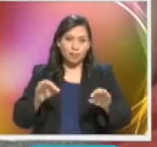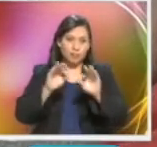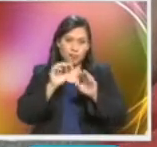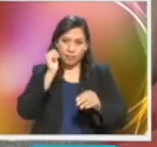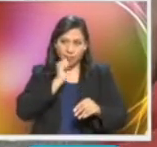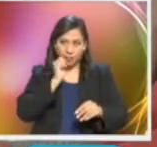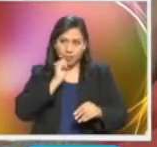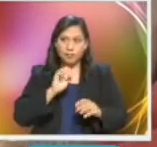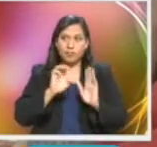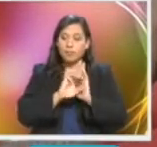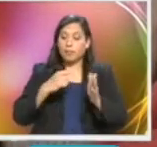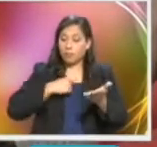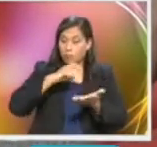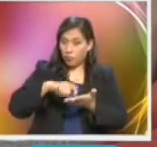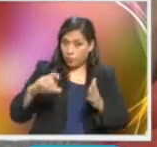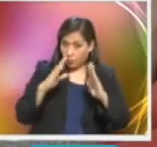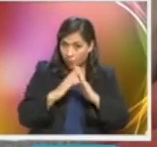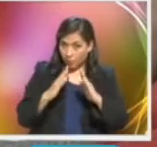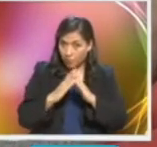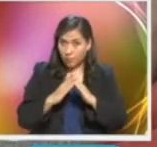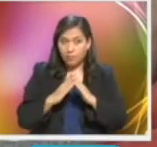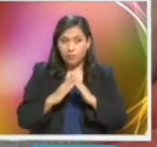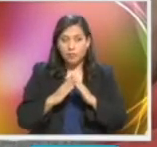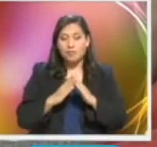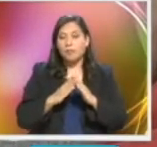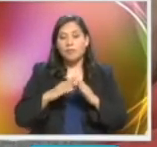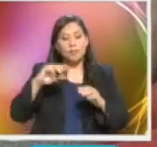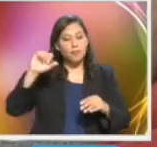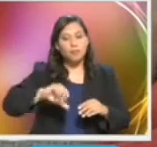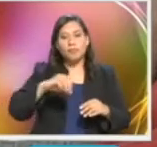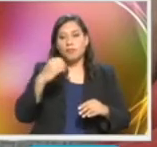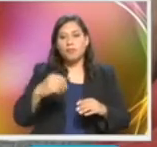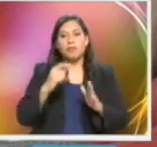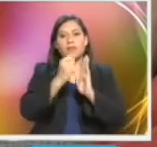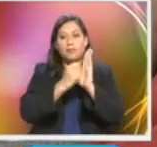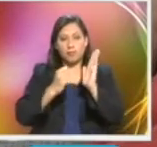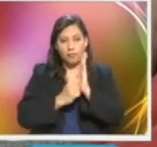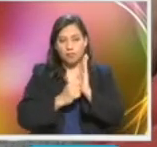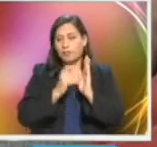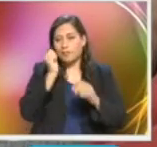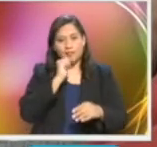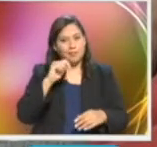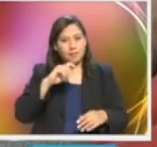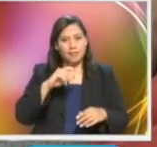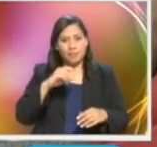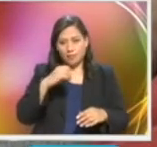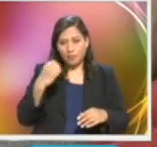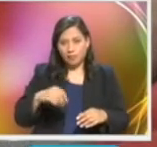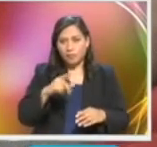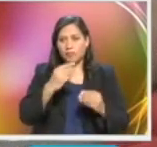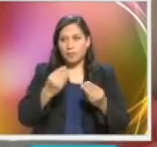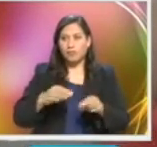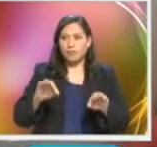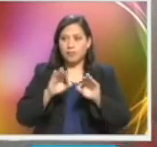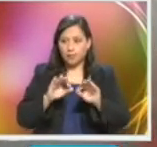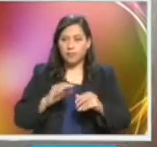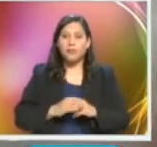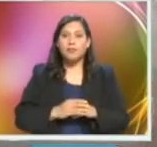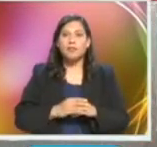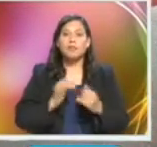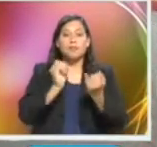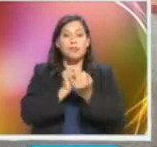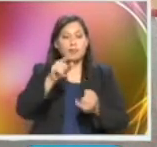una gente que compra un inmueble inmediatamente tiene que hacer un testamento. Ese es un tip también. Eso es súper, súper importante, ¿no? Sí, claro. Entonces,